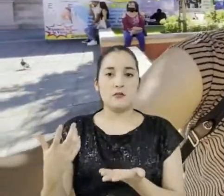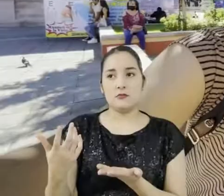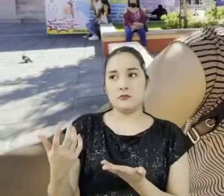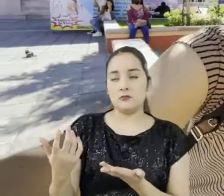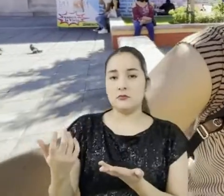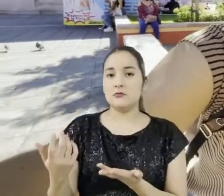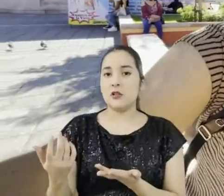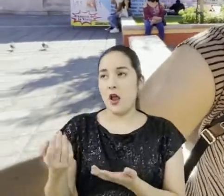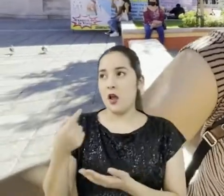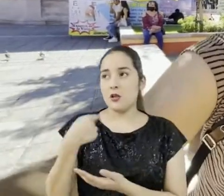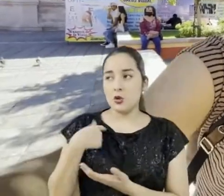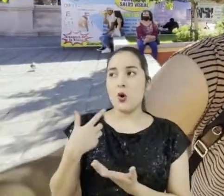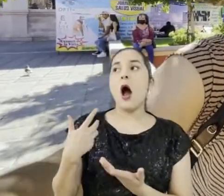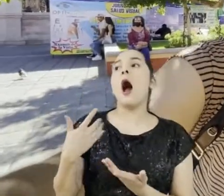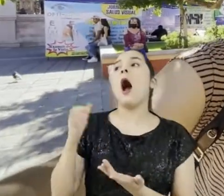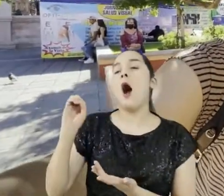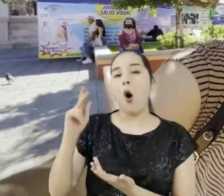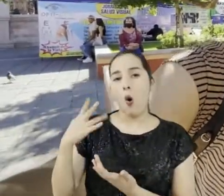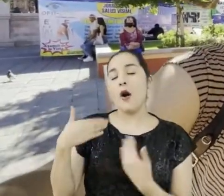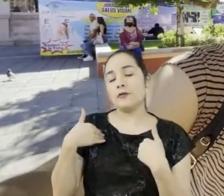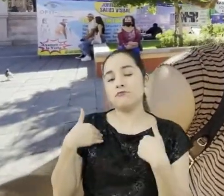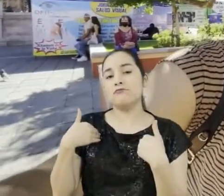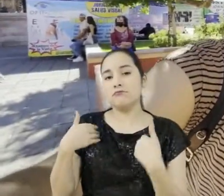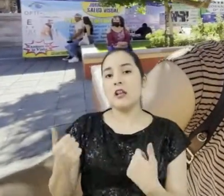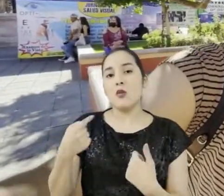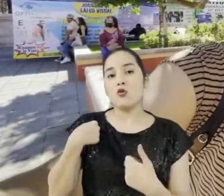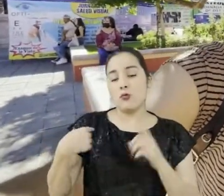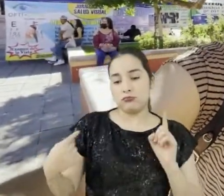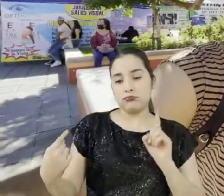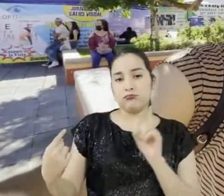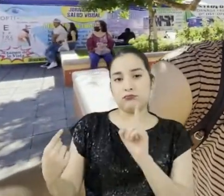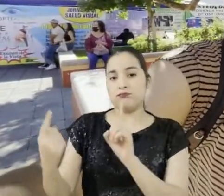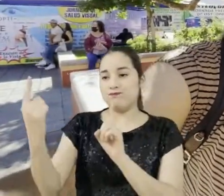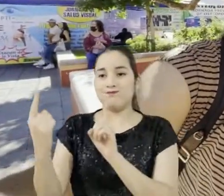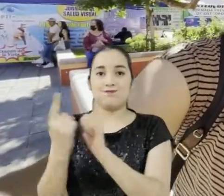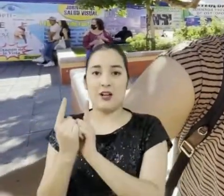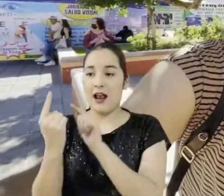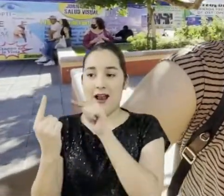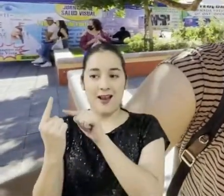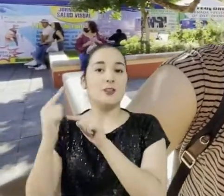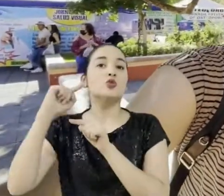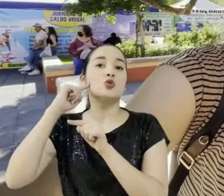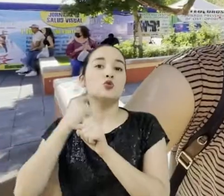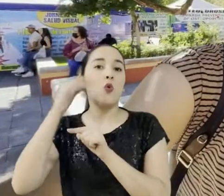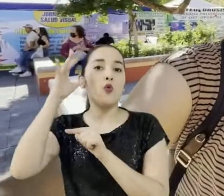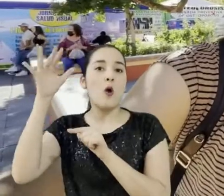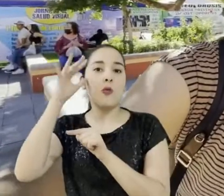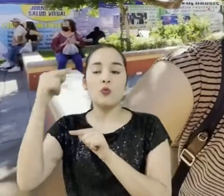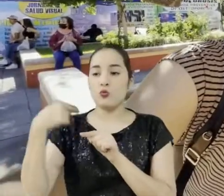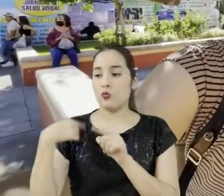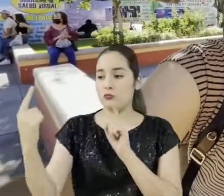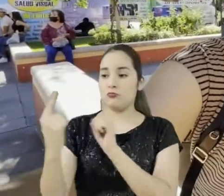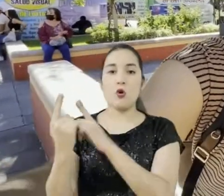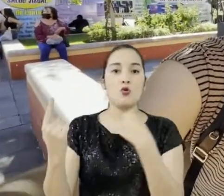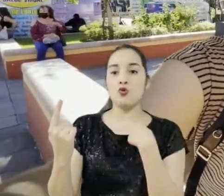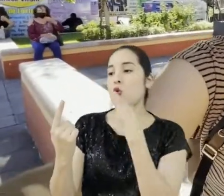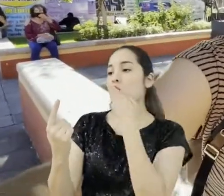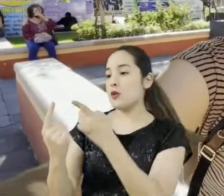pues me acerco y le digo al señor, me dirijo precisamente al más adulto y le digo, oye, yo sé lengua de señas, ¿quieres que te ayude? Y